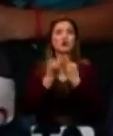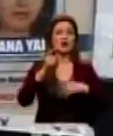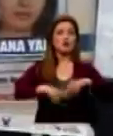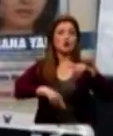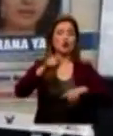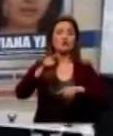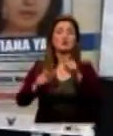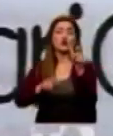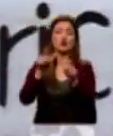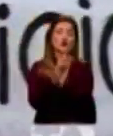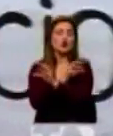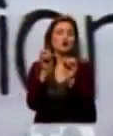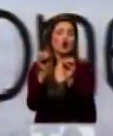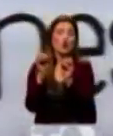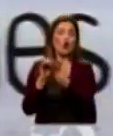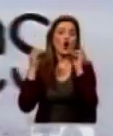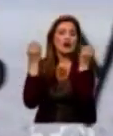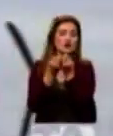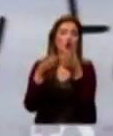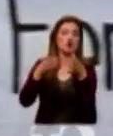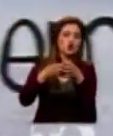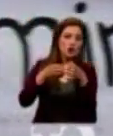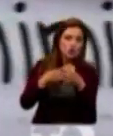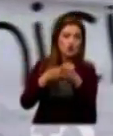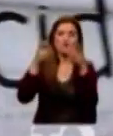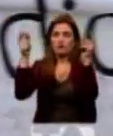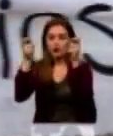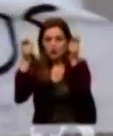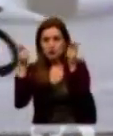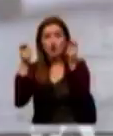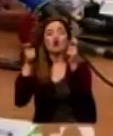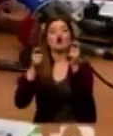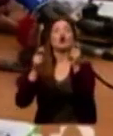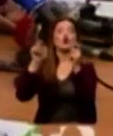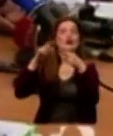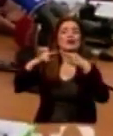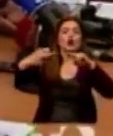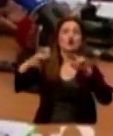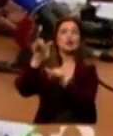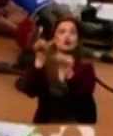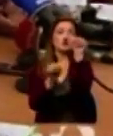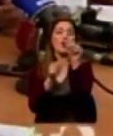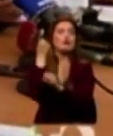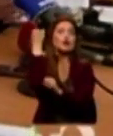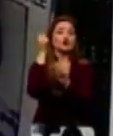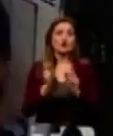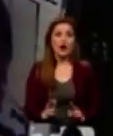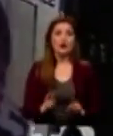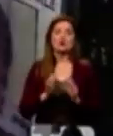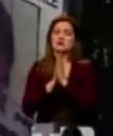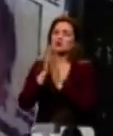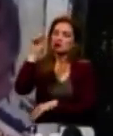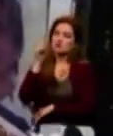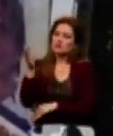de personas desaparecidas organizadas en colectivos, asociaciones y la Fundación Regional de Asesoría en Derechos Humanos piden